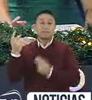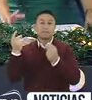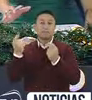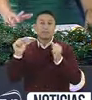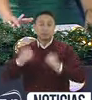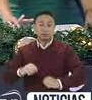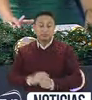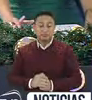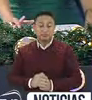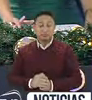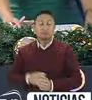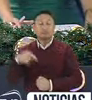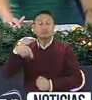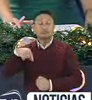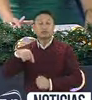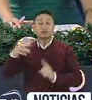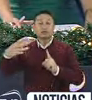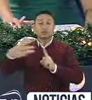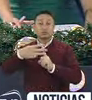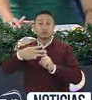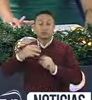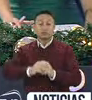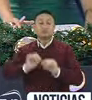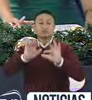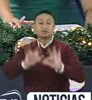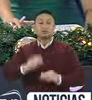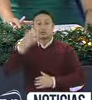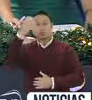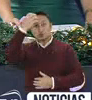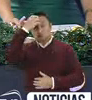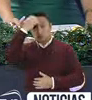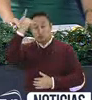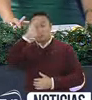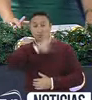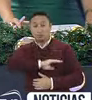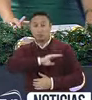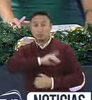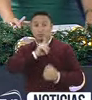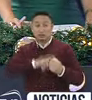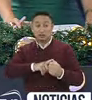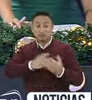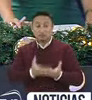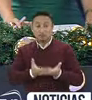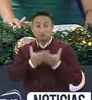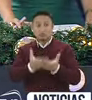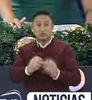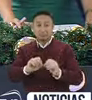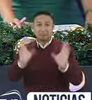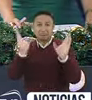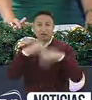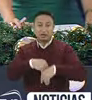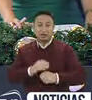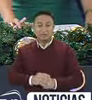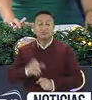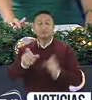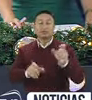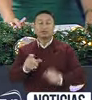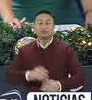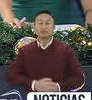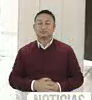acelerado, modalidad online, que la Secretaría de Educación del municipio de Quito brinda de manera gratuita a la